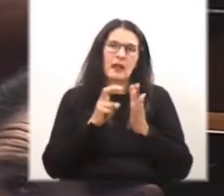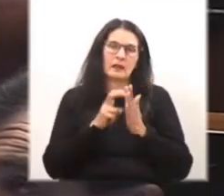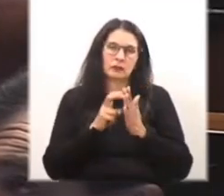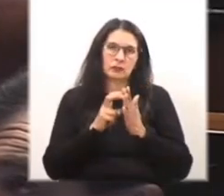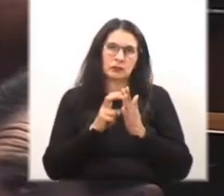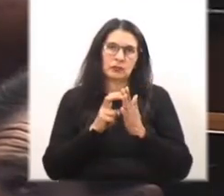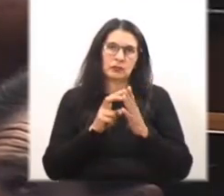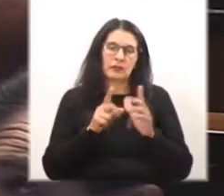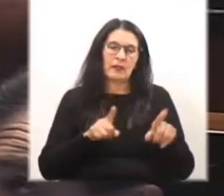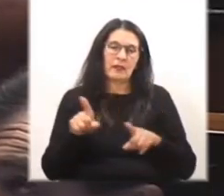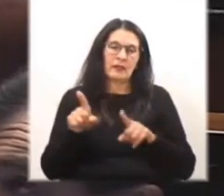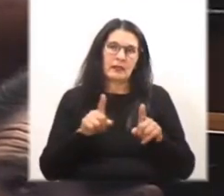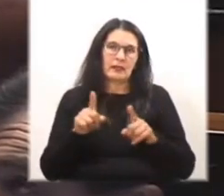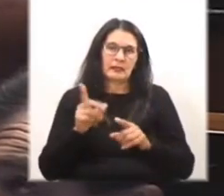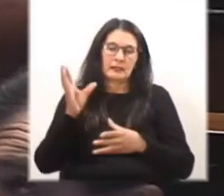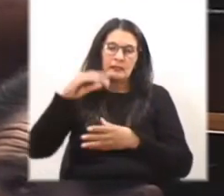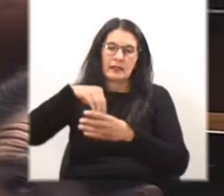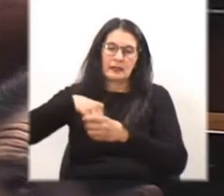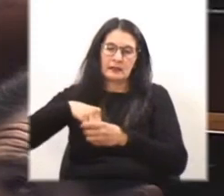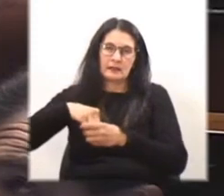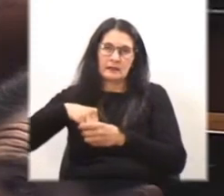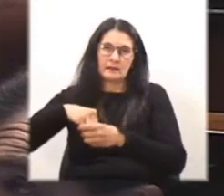le están dando a la interna de la coalición.